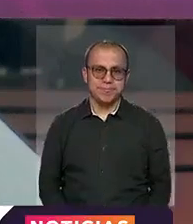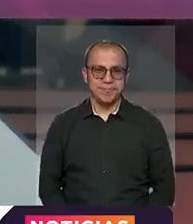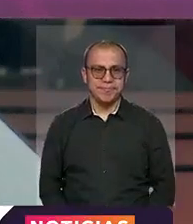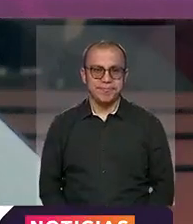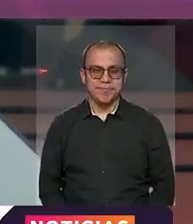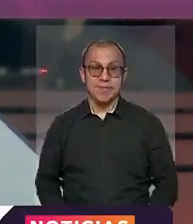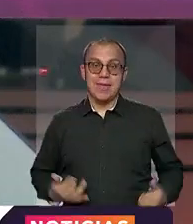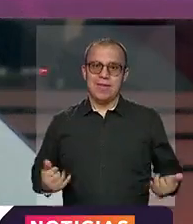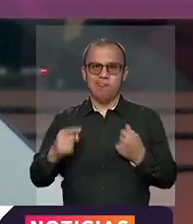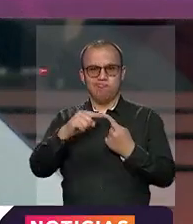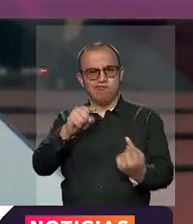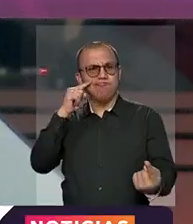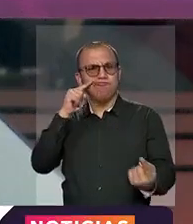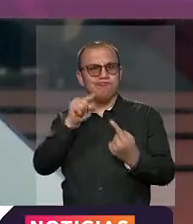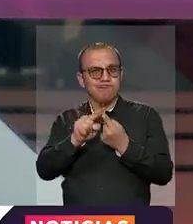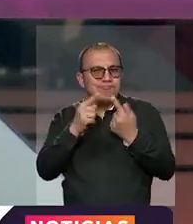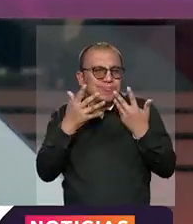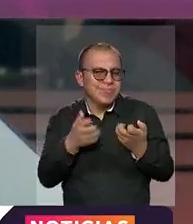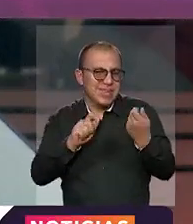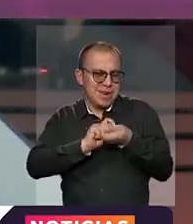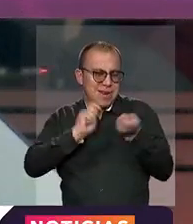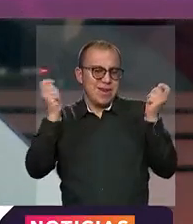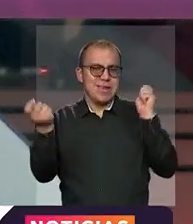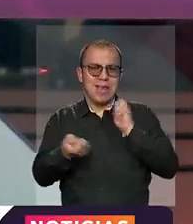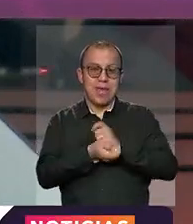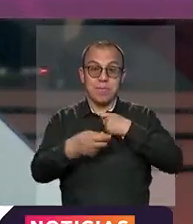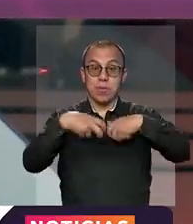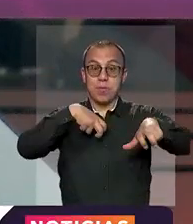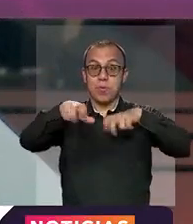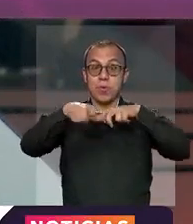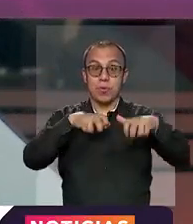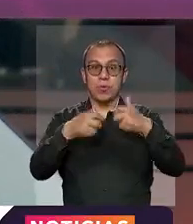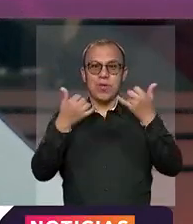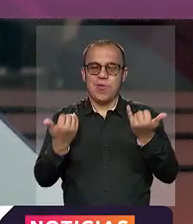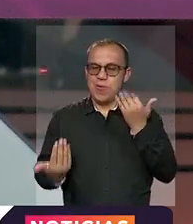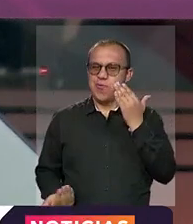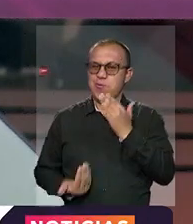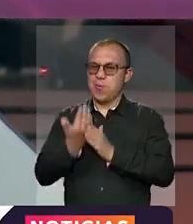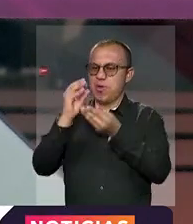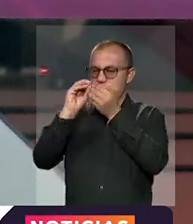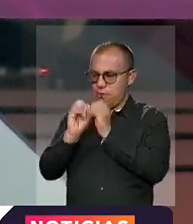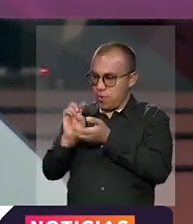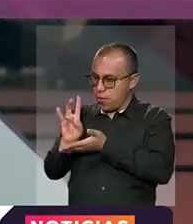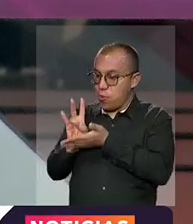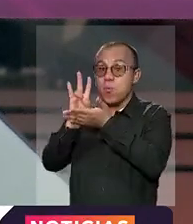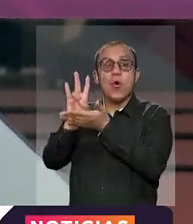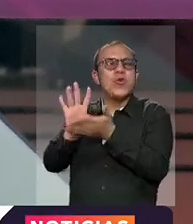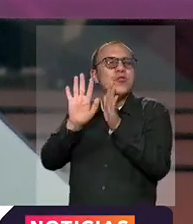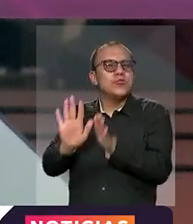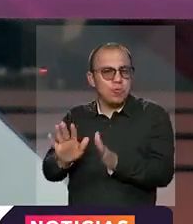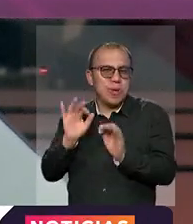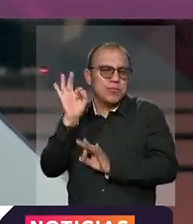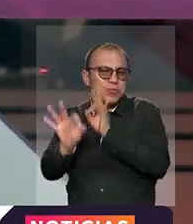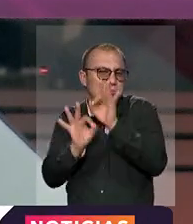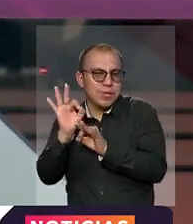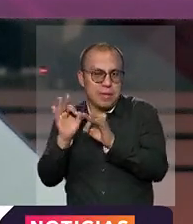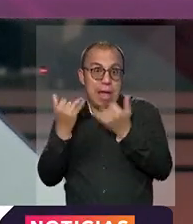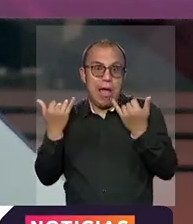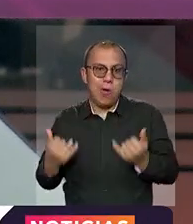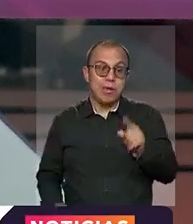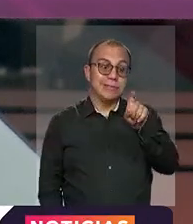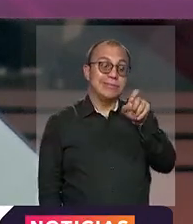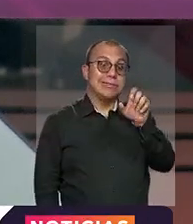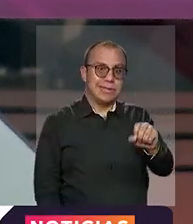y con la intención de transformar la movilidad de Bogotá a un modelo más sostenible, hoy se chatarrizaron los últimos 60